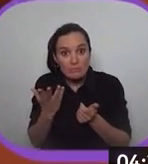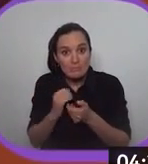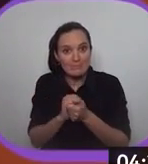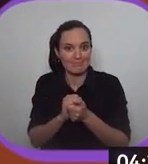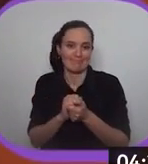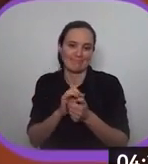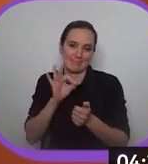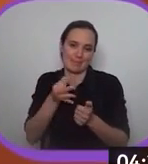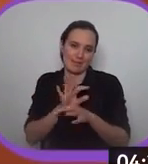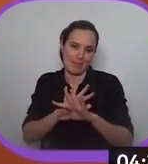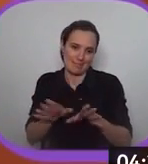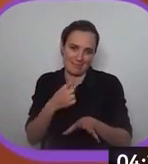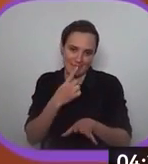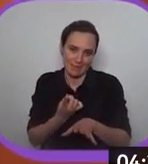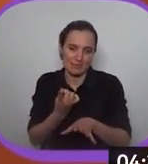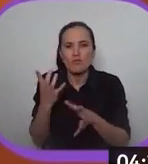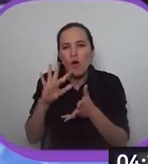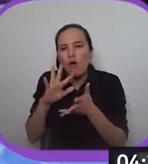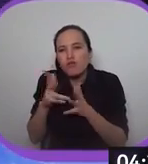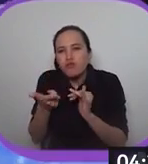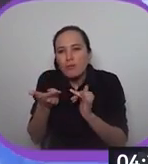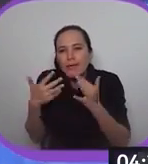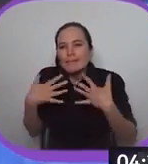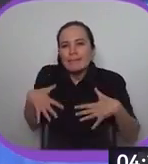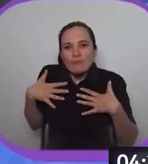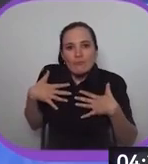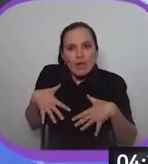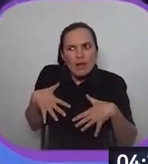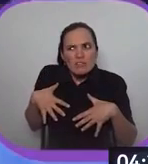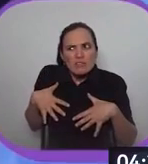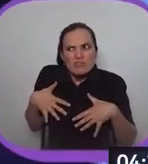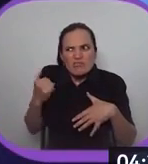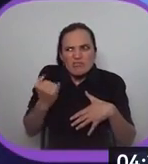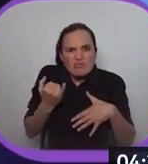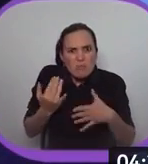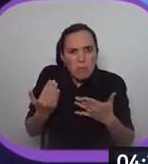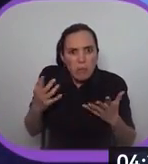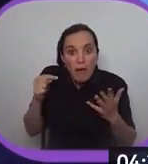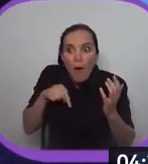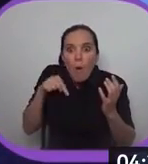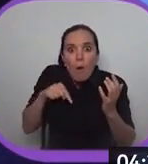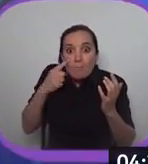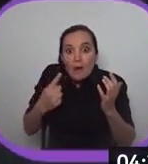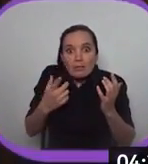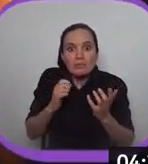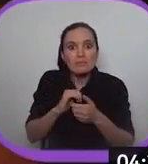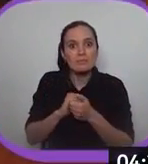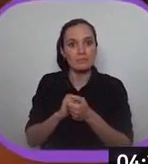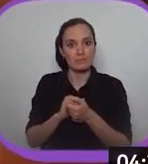¿Lo ven? Ya saben lo que digo. Es un dispositivo de camuflaje. ¡Nos serviría un dispositivo de camuflaje ahora!